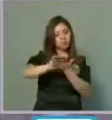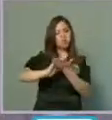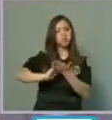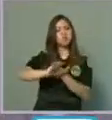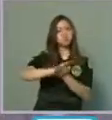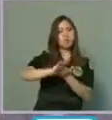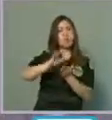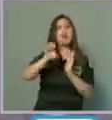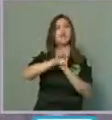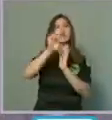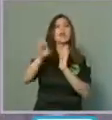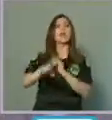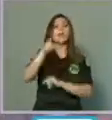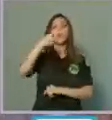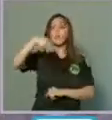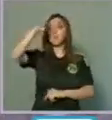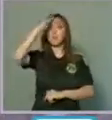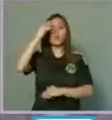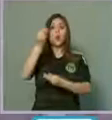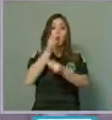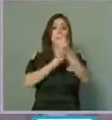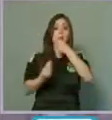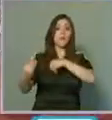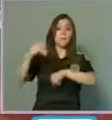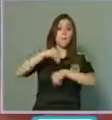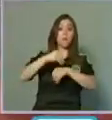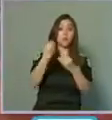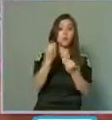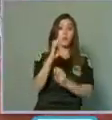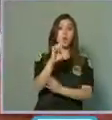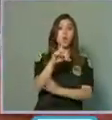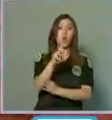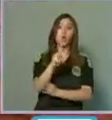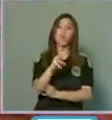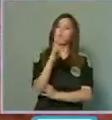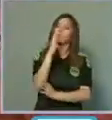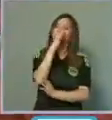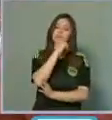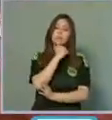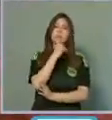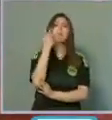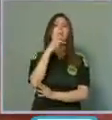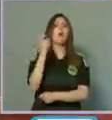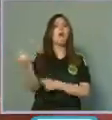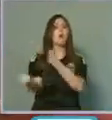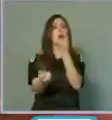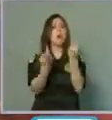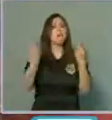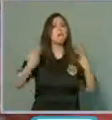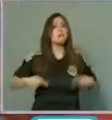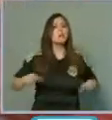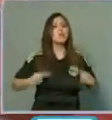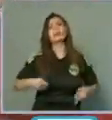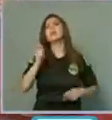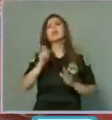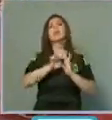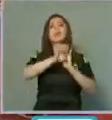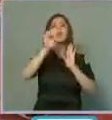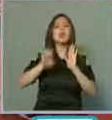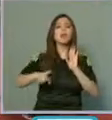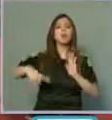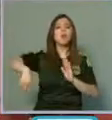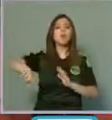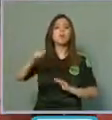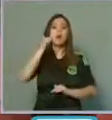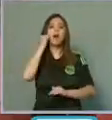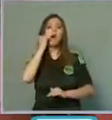no hay que tomar un exceso de cloro tampoco y eso también es muy importante. Hay personas que, por ejemplo, a la jabonadura con que se van a lavar